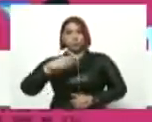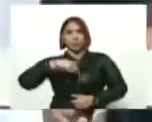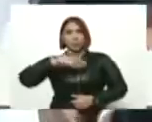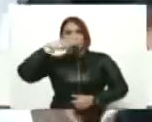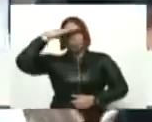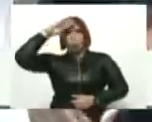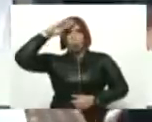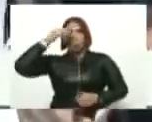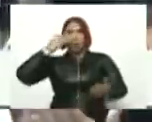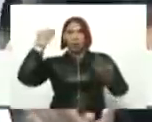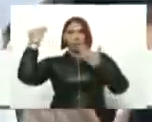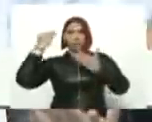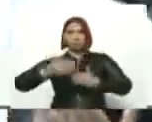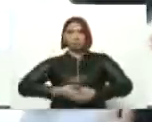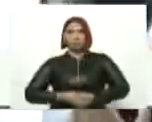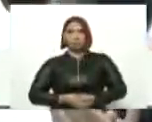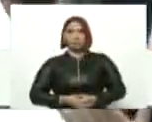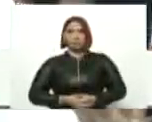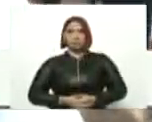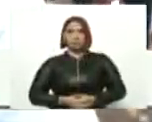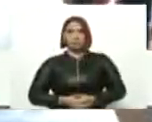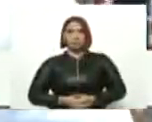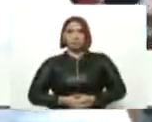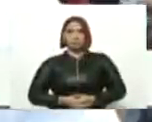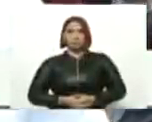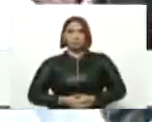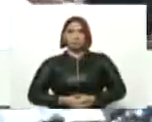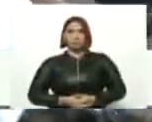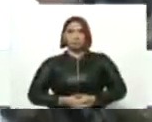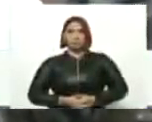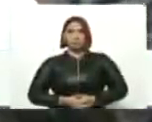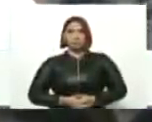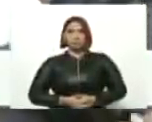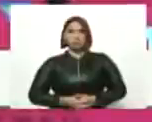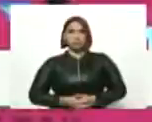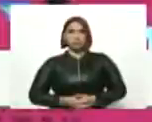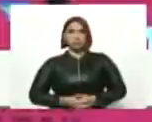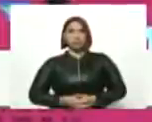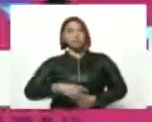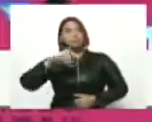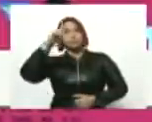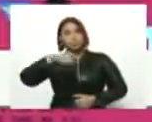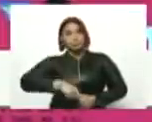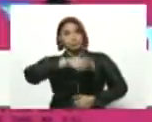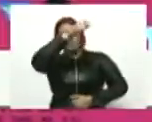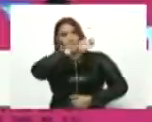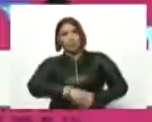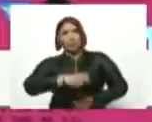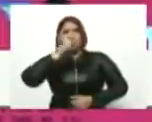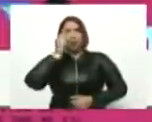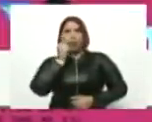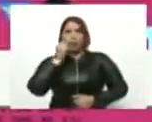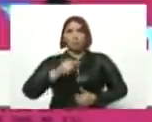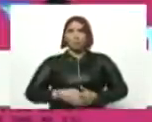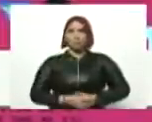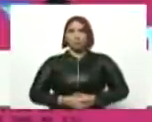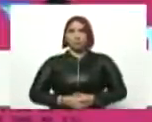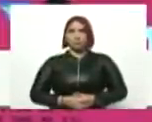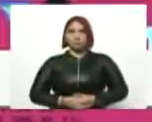Cuba socialista. Gracias, querido hermano. Excelentísimo señor Sergei Melik